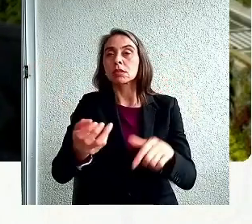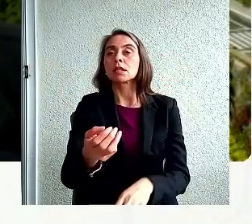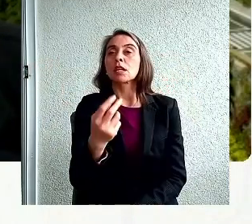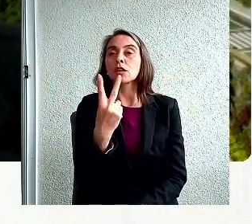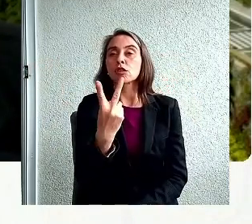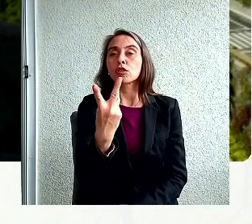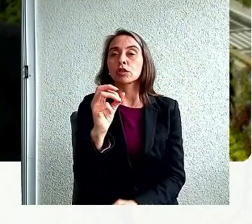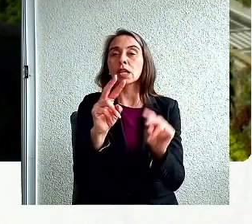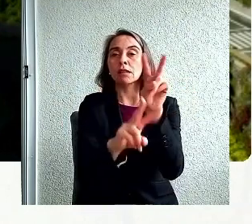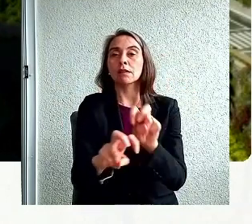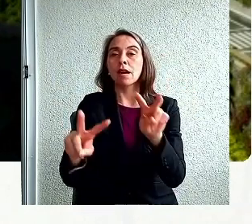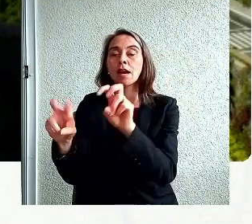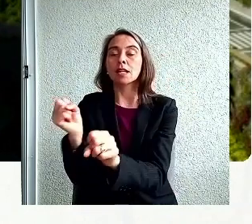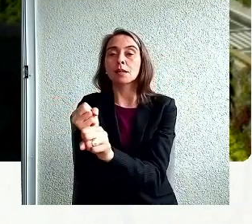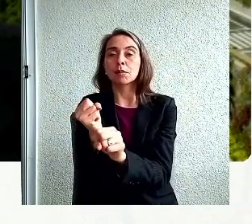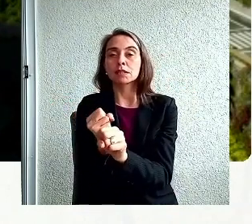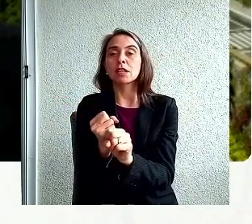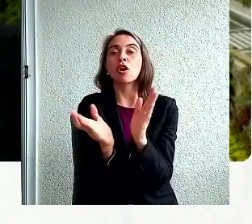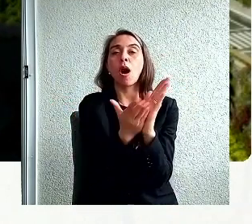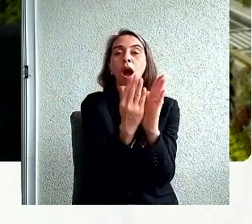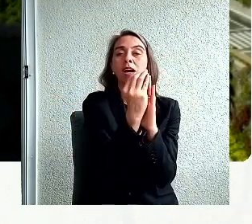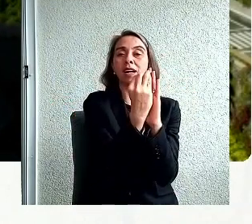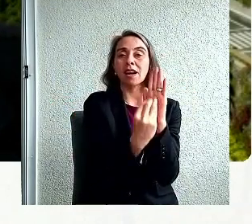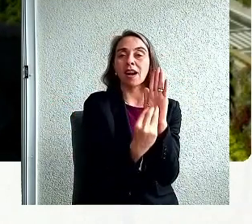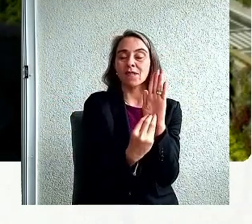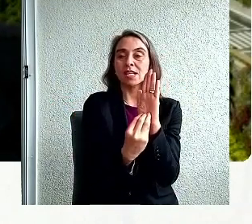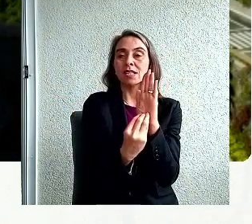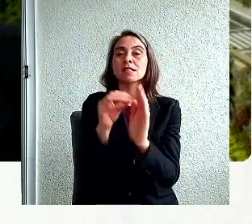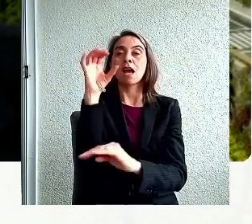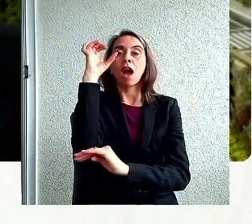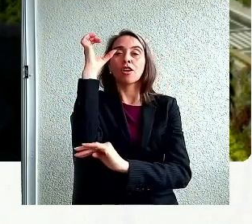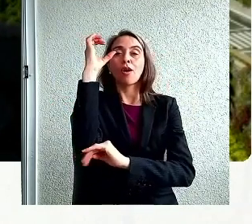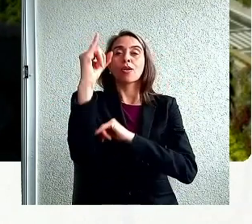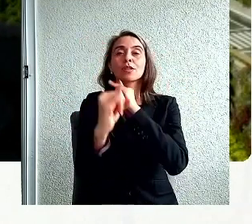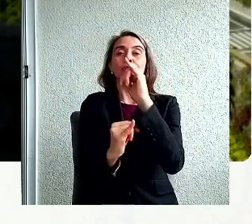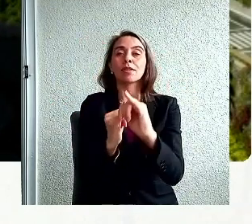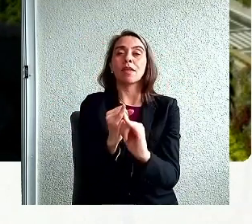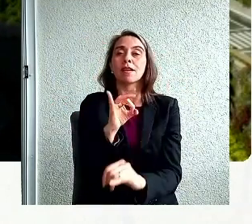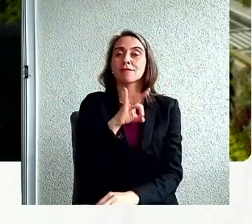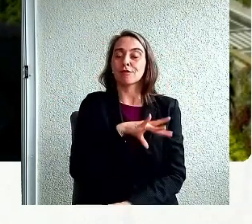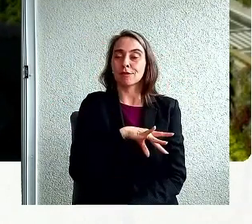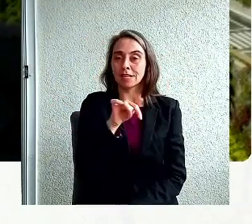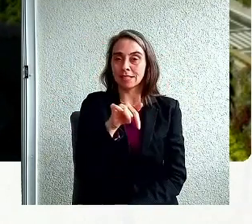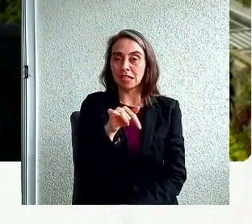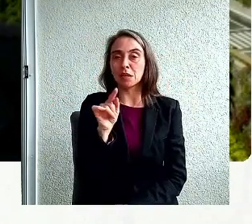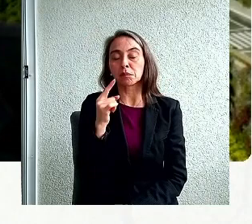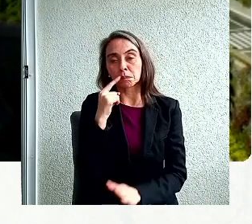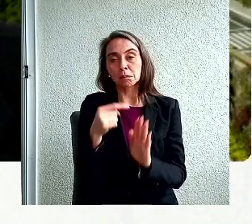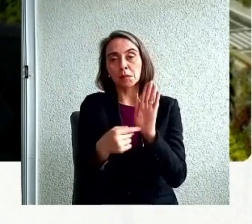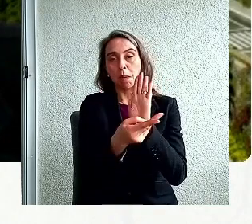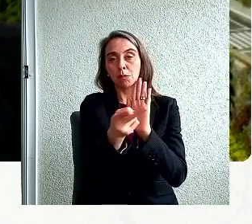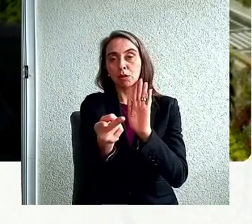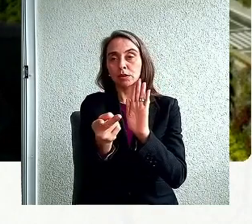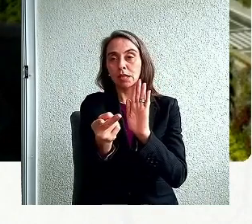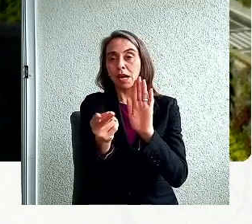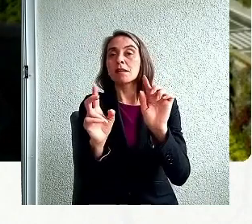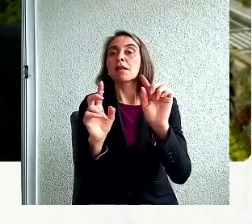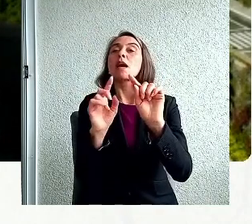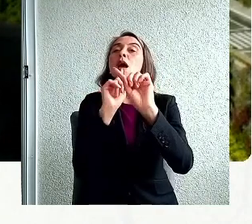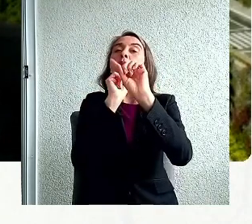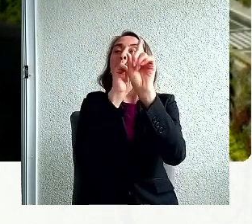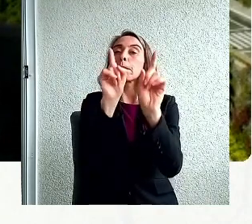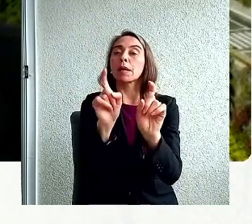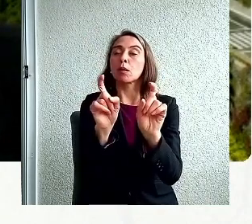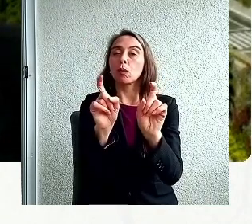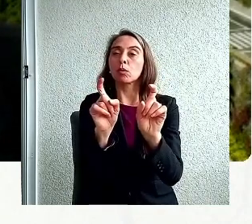hoy la siguiente pregunta: retroceso de los glaciares y crisis hídrica, contaminación atmosférica o cambio climático. Adelante,